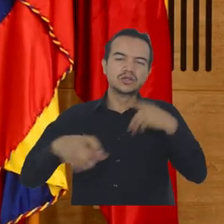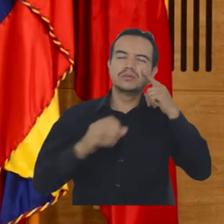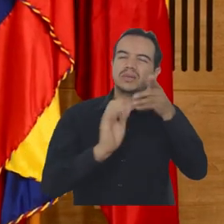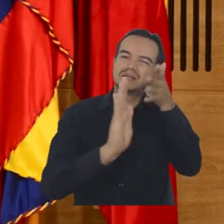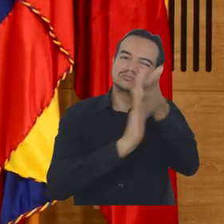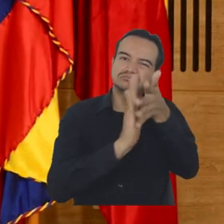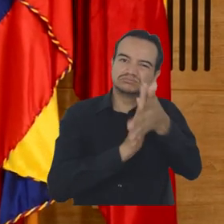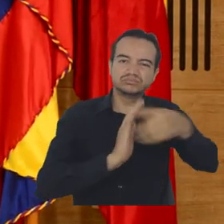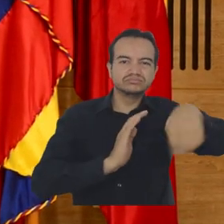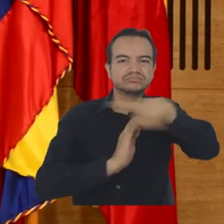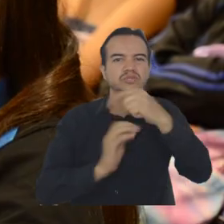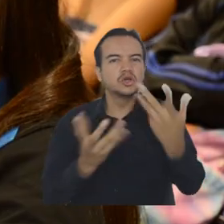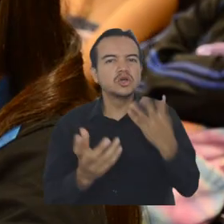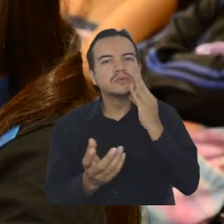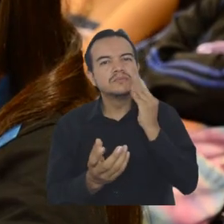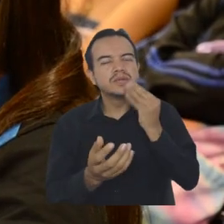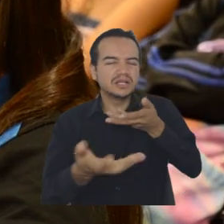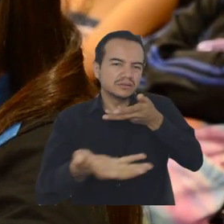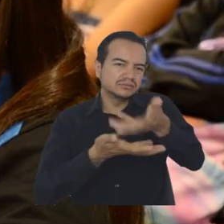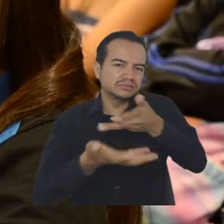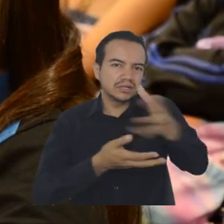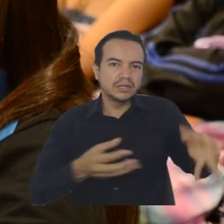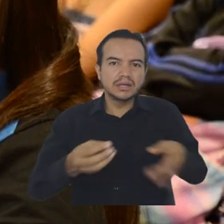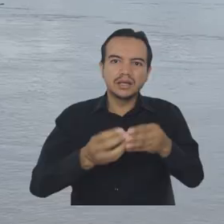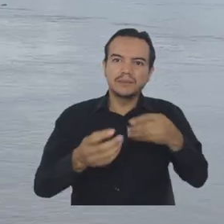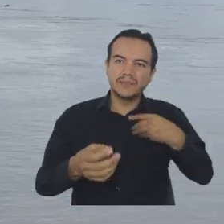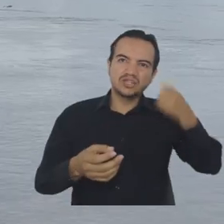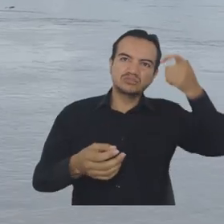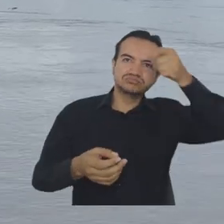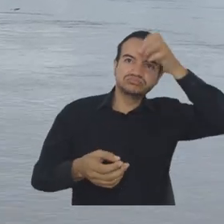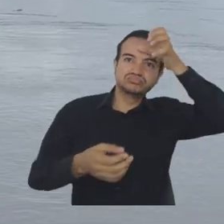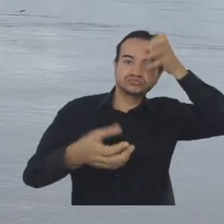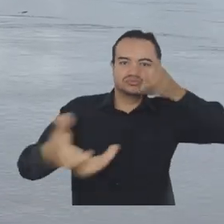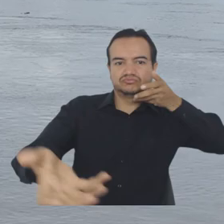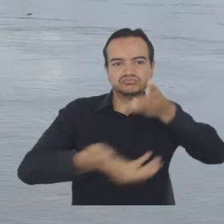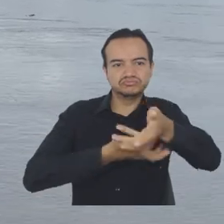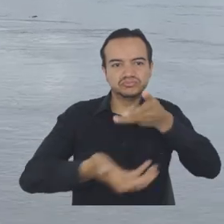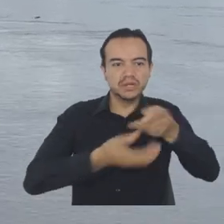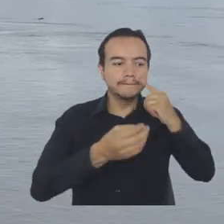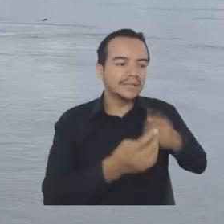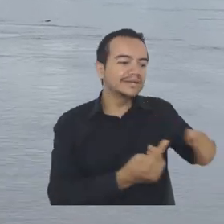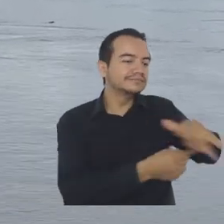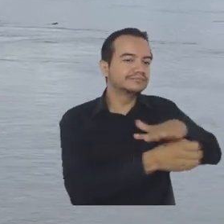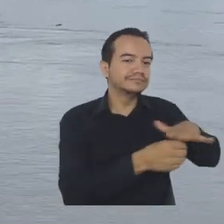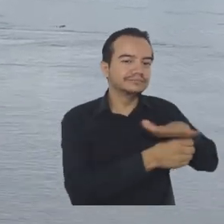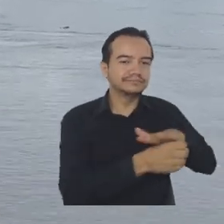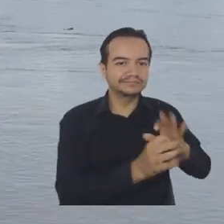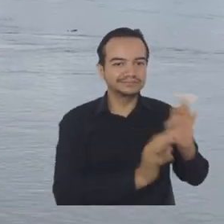conocimientos e intercambio de experiencias en temáticas relacionadas con el medio ambiente.